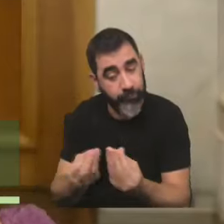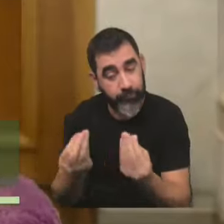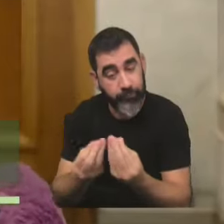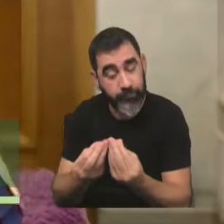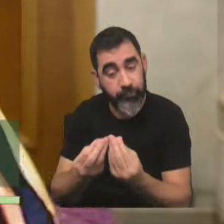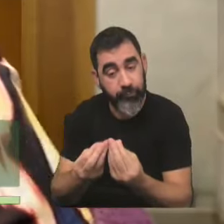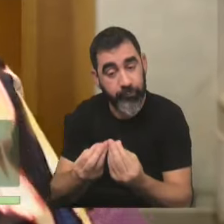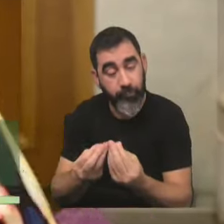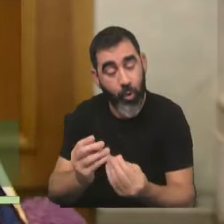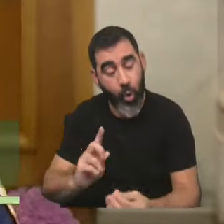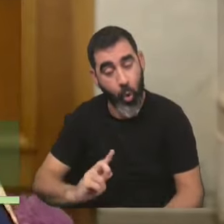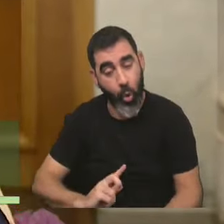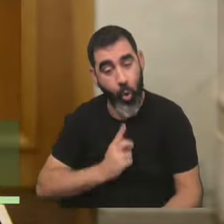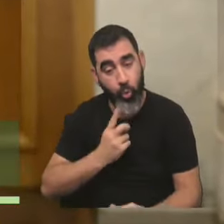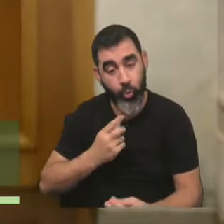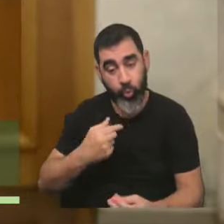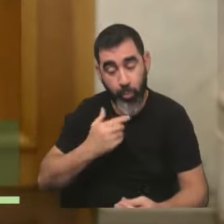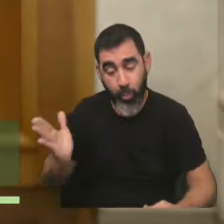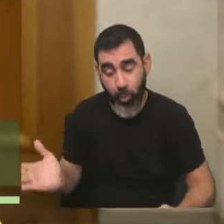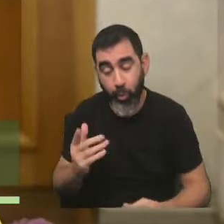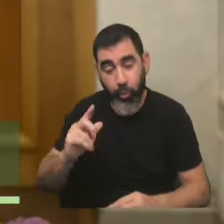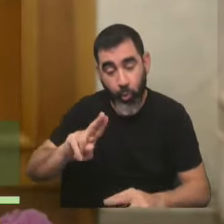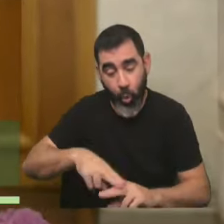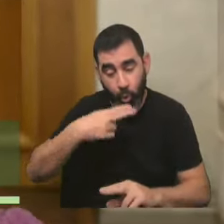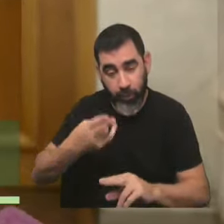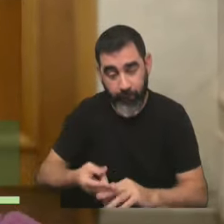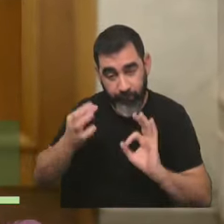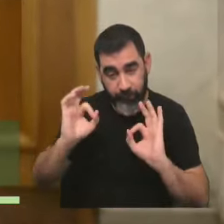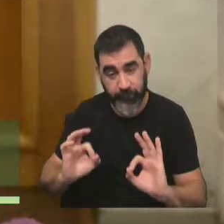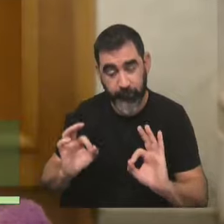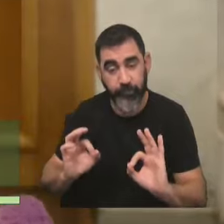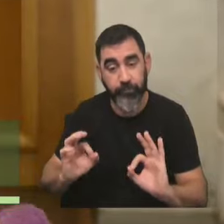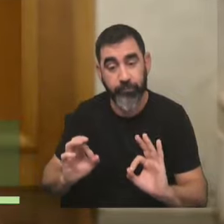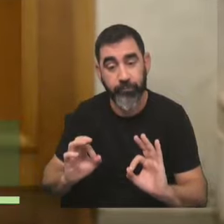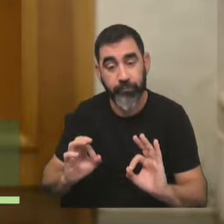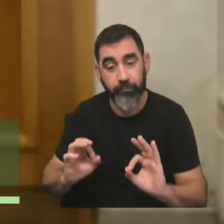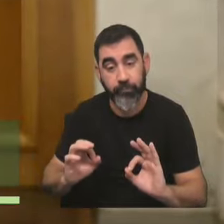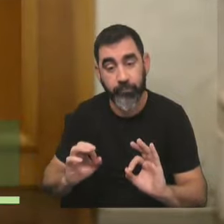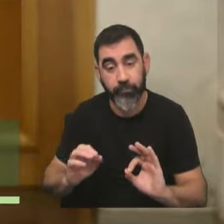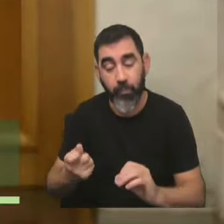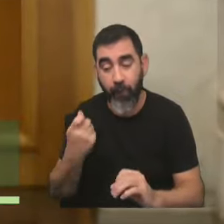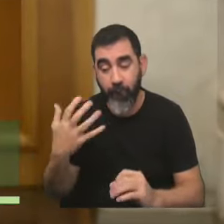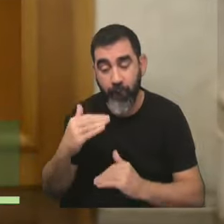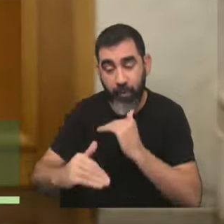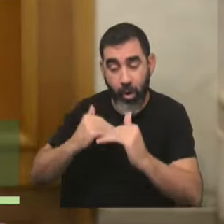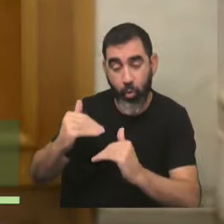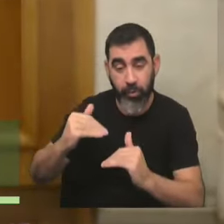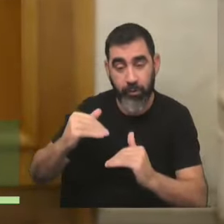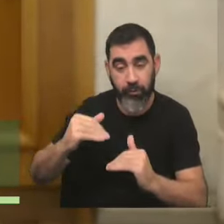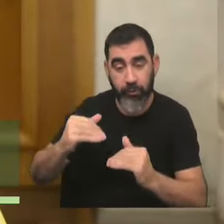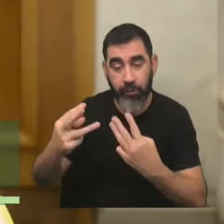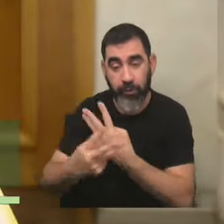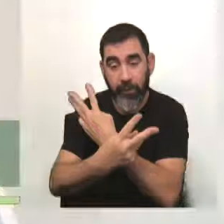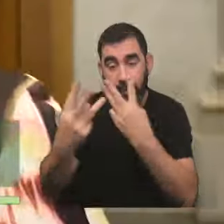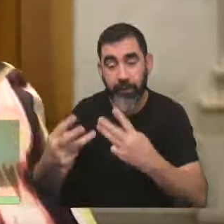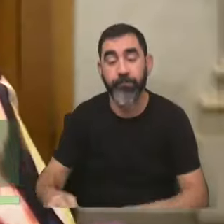honor de poder producirlo nuevamente para justamente Resaltar esos valores en todo su